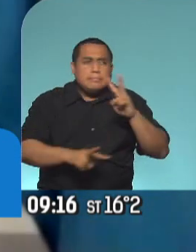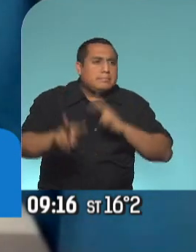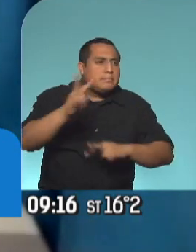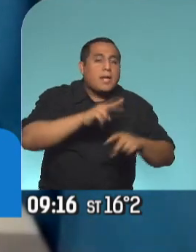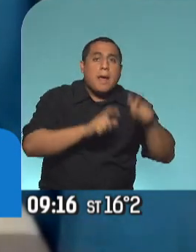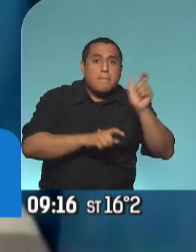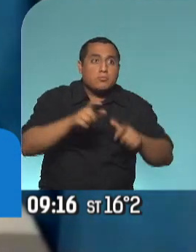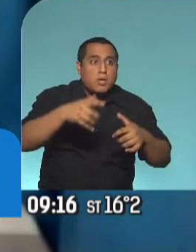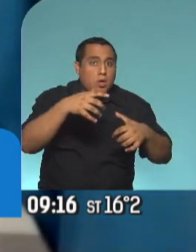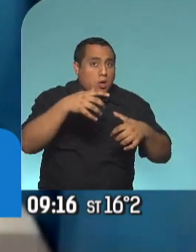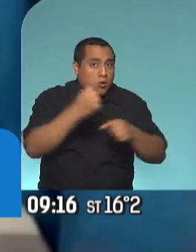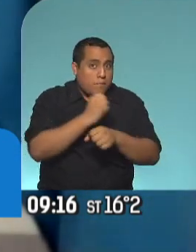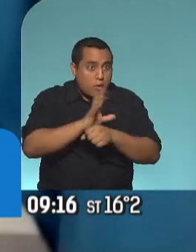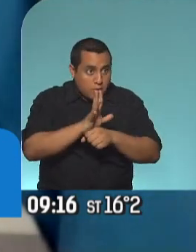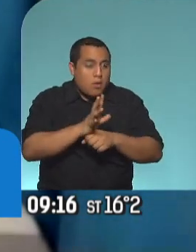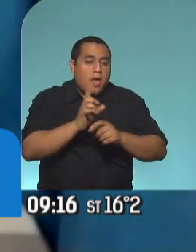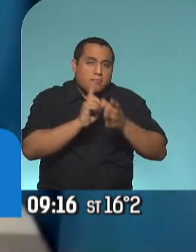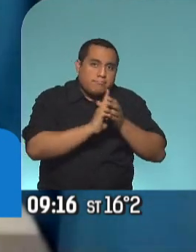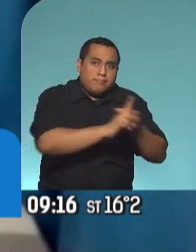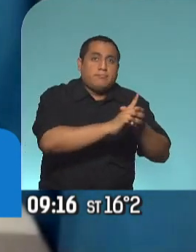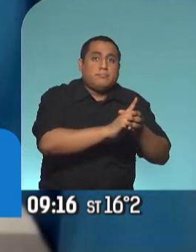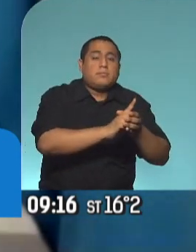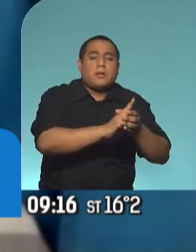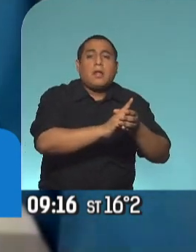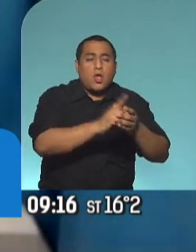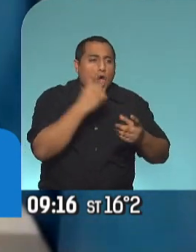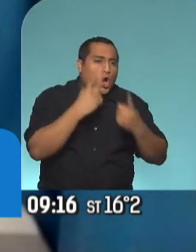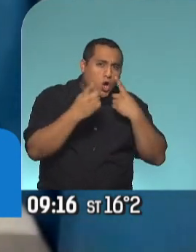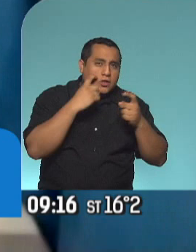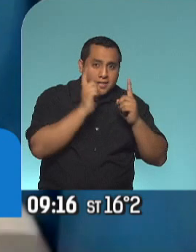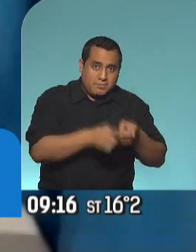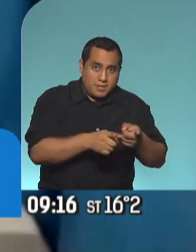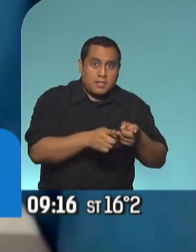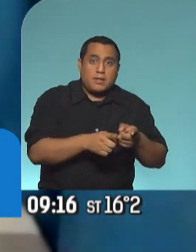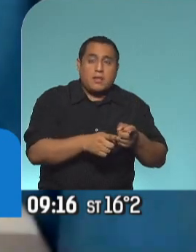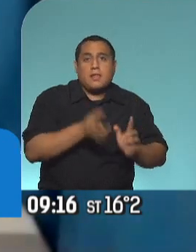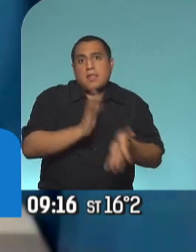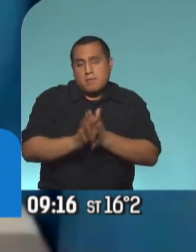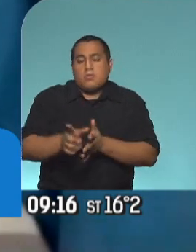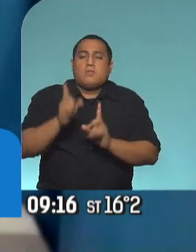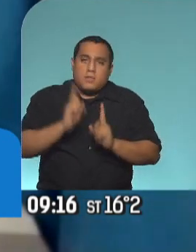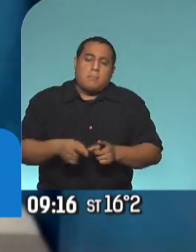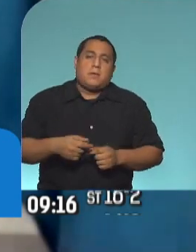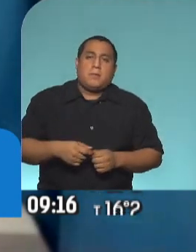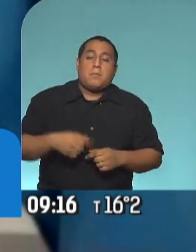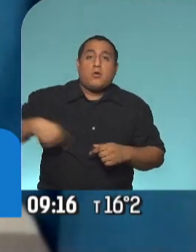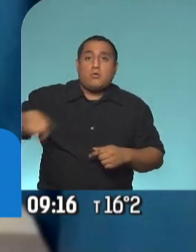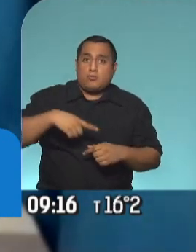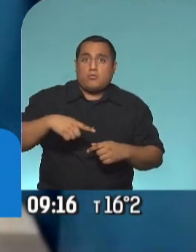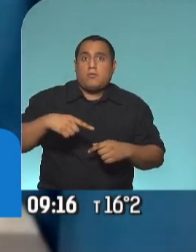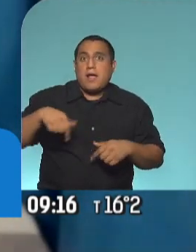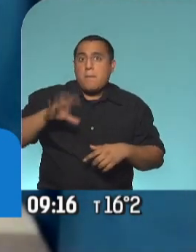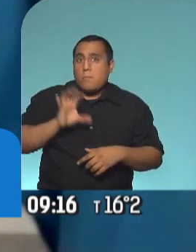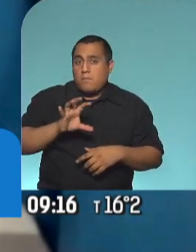aislamiento de los mismos, en el seguimiento también y, por supuesto, en el tratamiento. Quiero aclarar que nuestra provincia hace